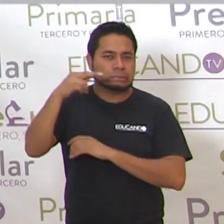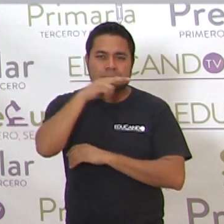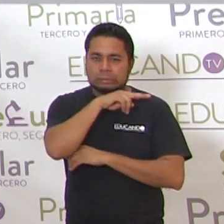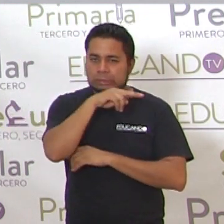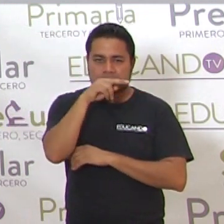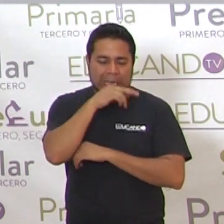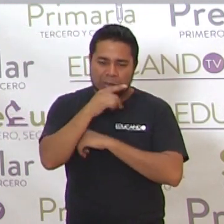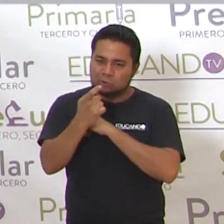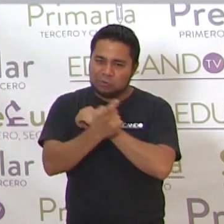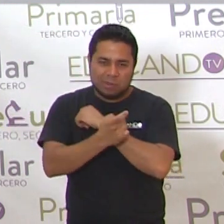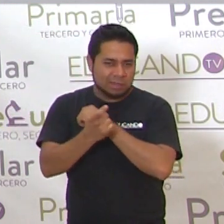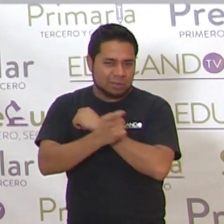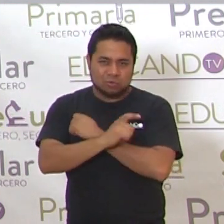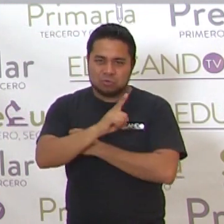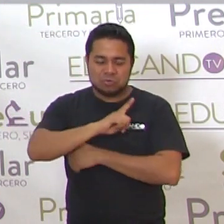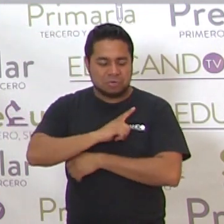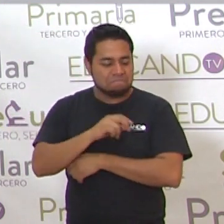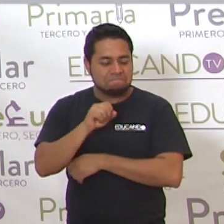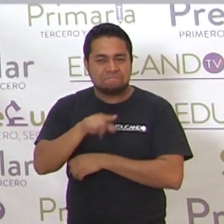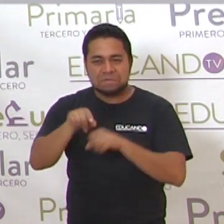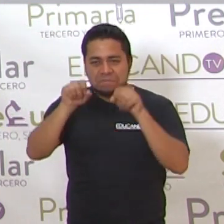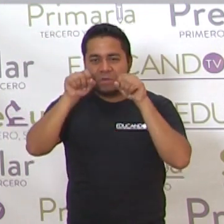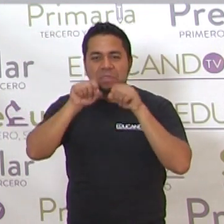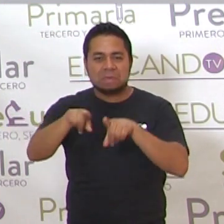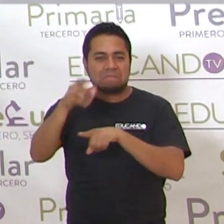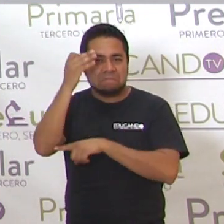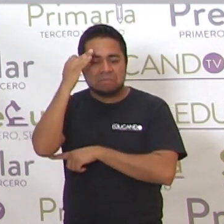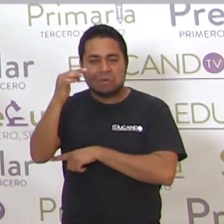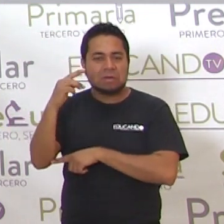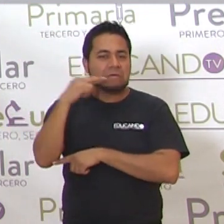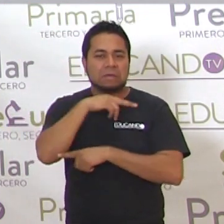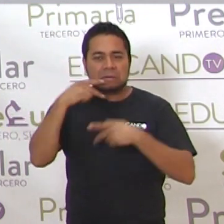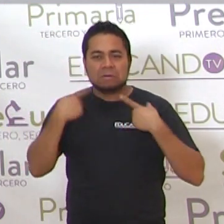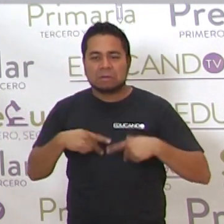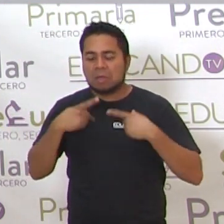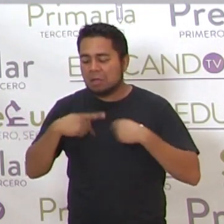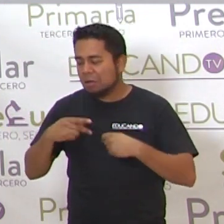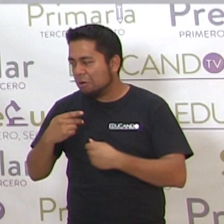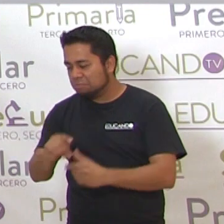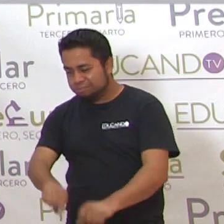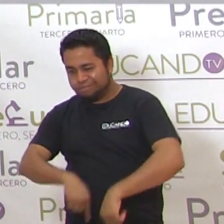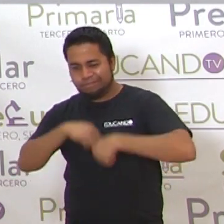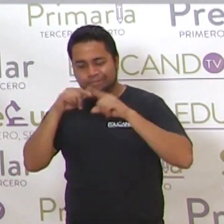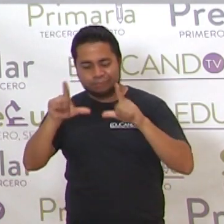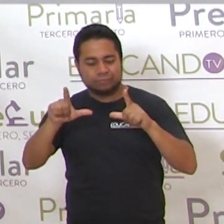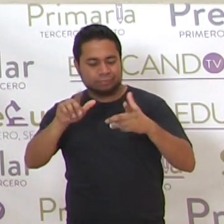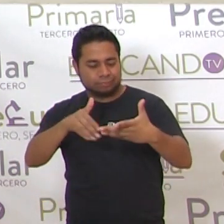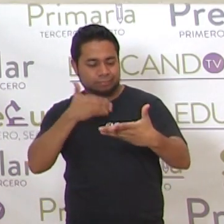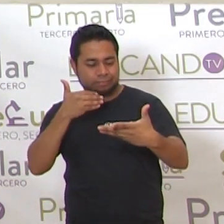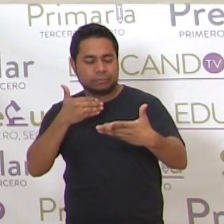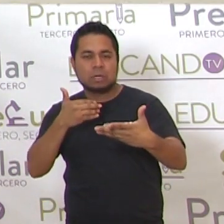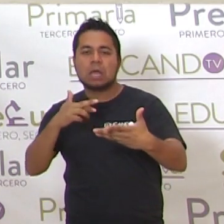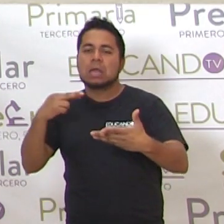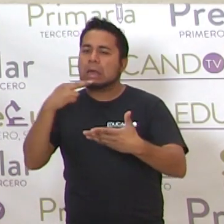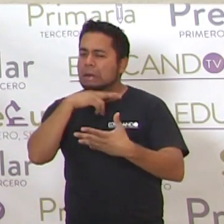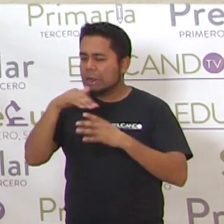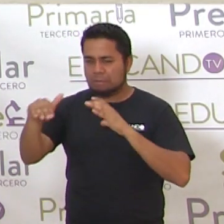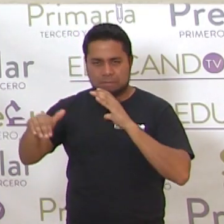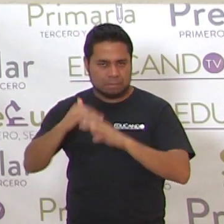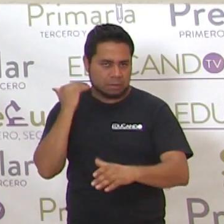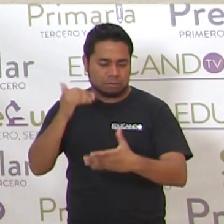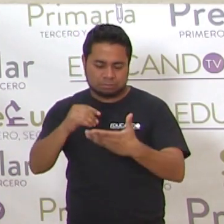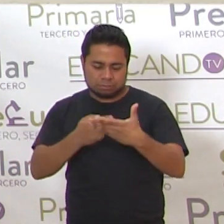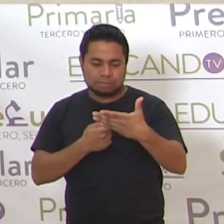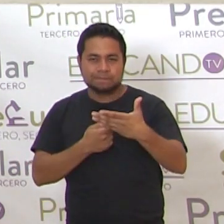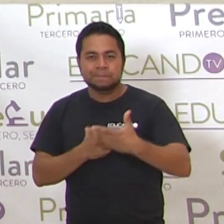y en el mismo instante le está llegando a la persona oa los destinatarios de dichos